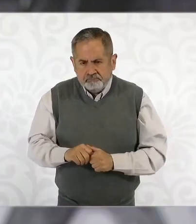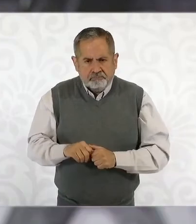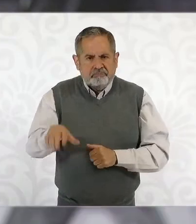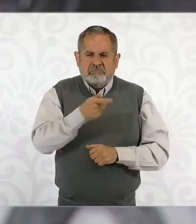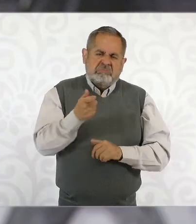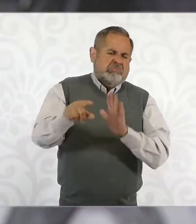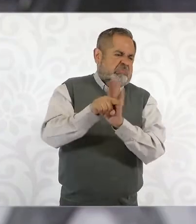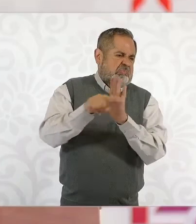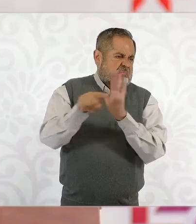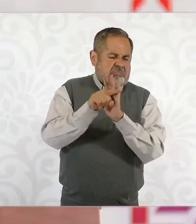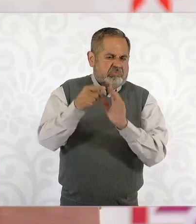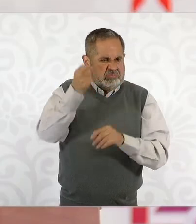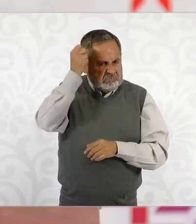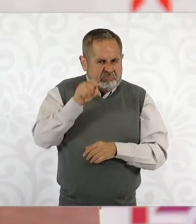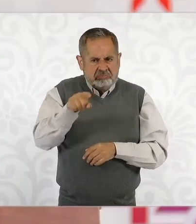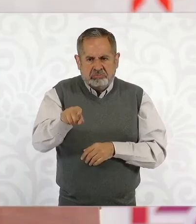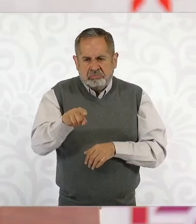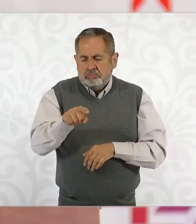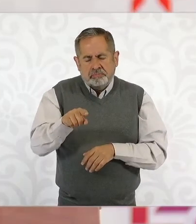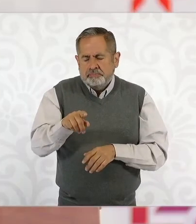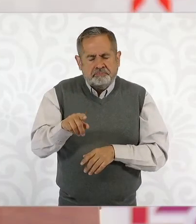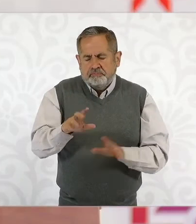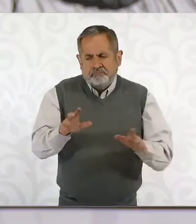una manera muy injusta,